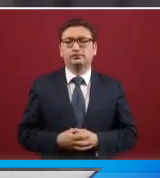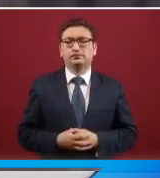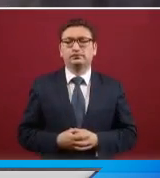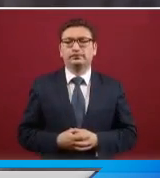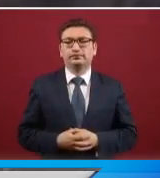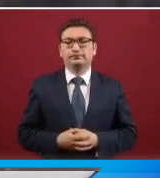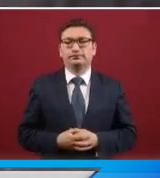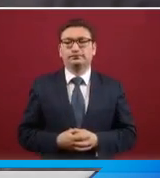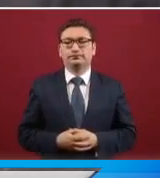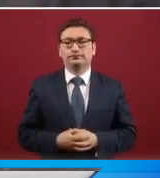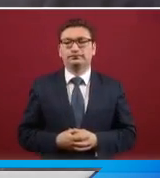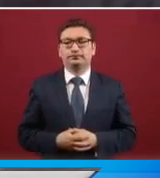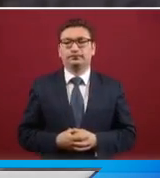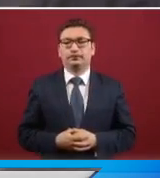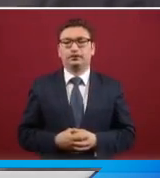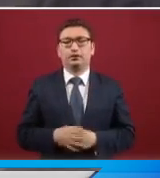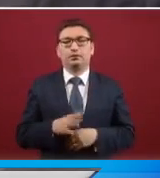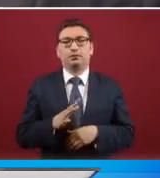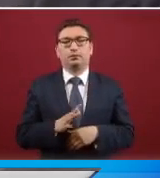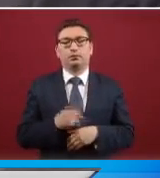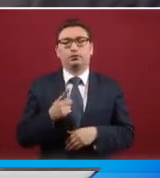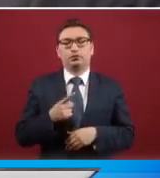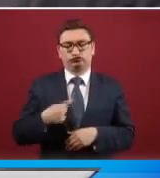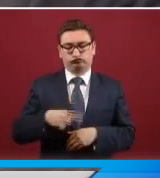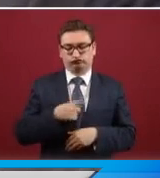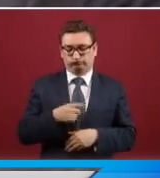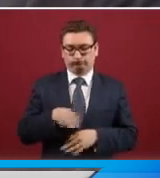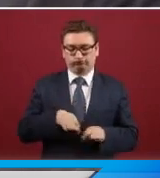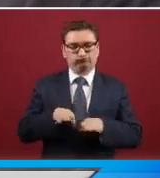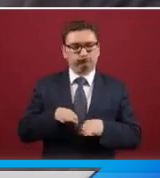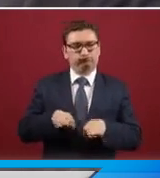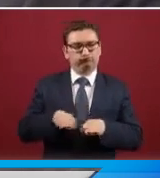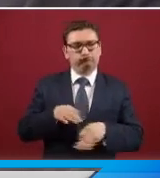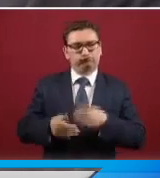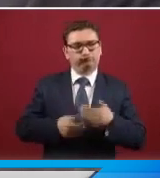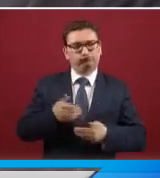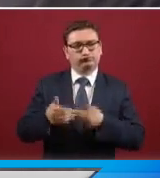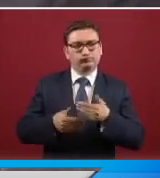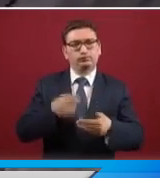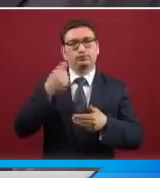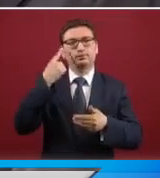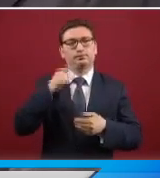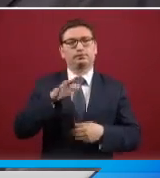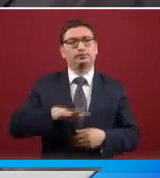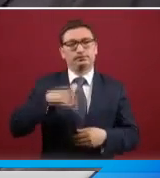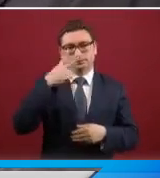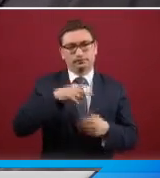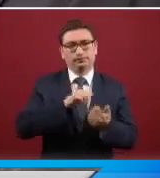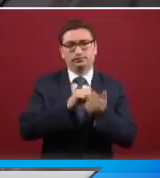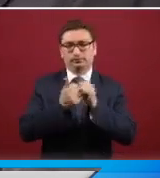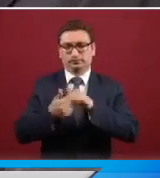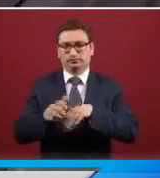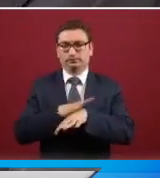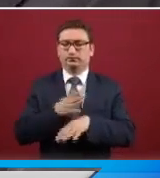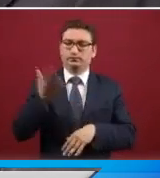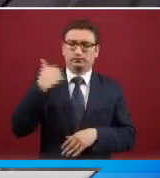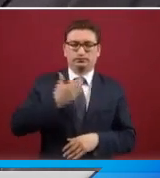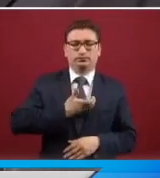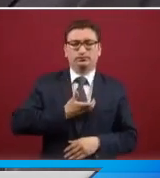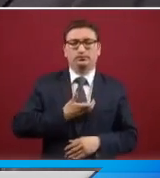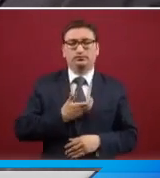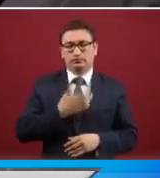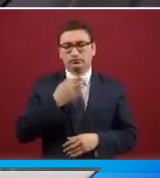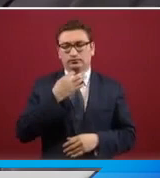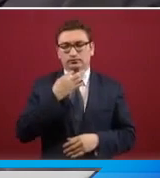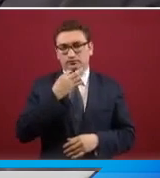prácticas de saqueo nuevamente. Nunca más se permitirá la impunidad y la corrupción, nunca más el fraude electoral y nunca más permitir que los grandes potentados